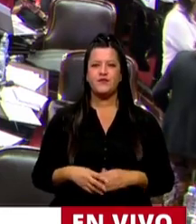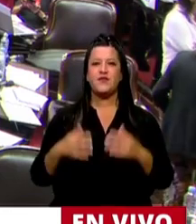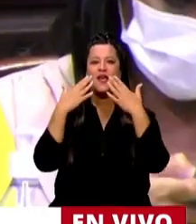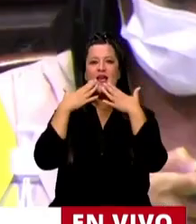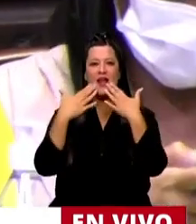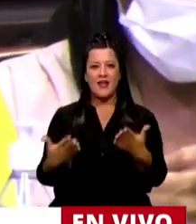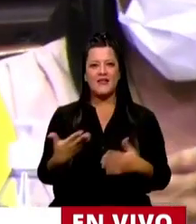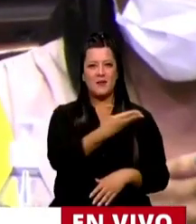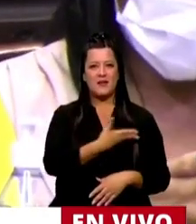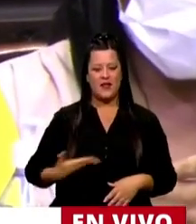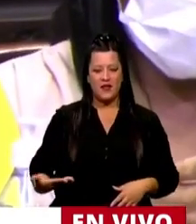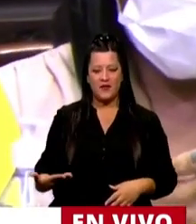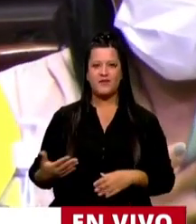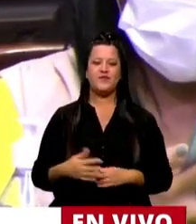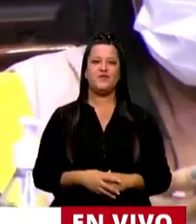Gracias, presidente.